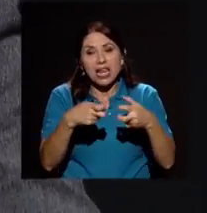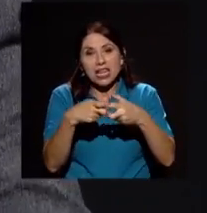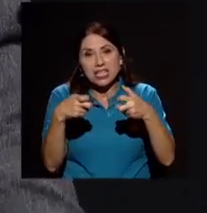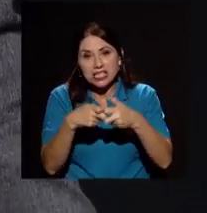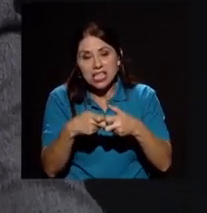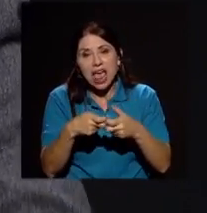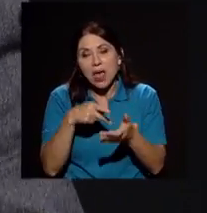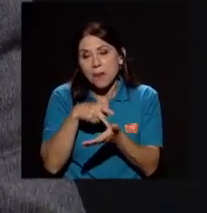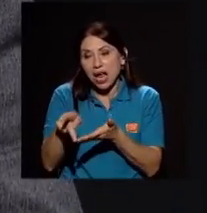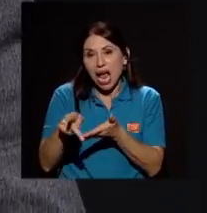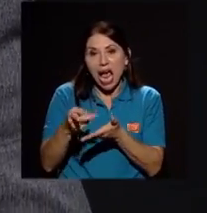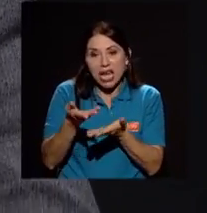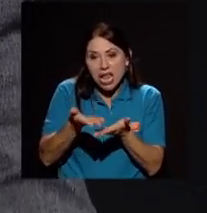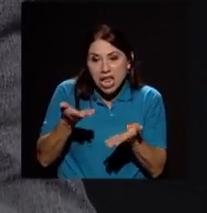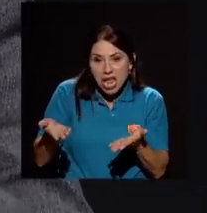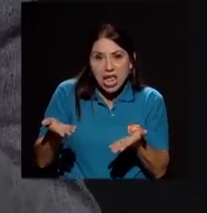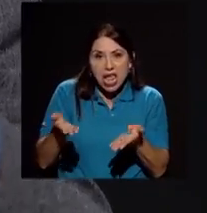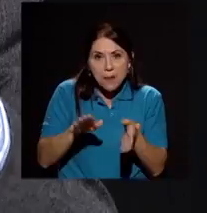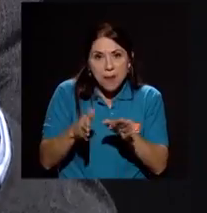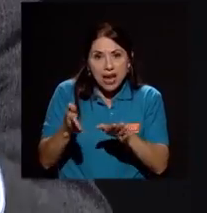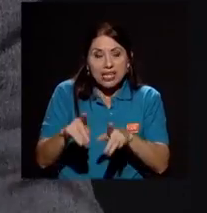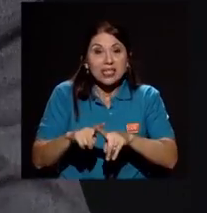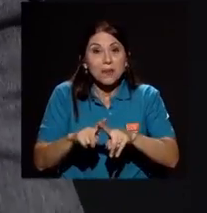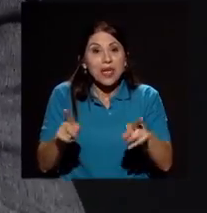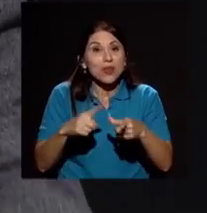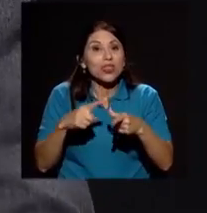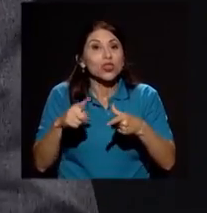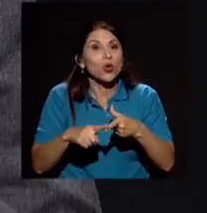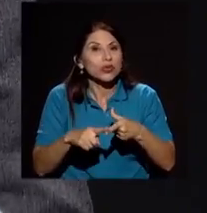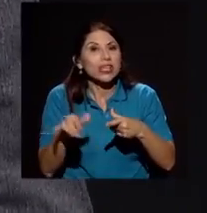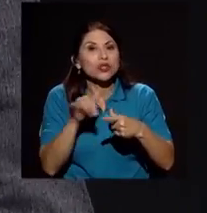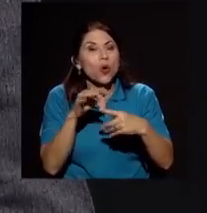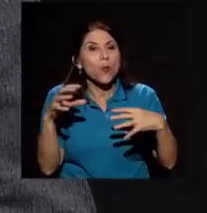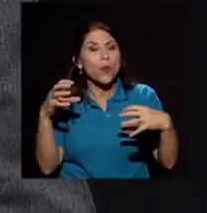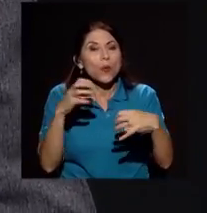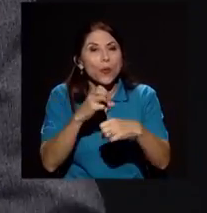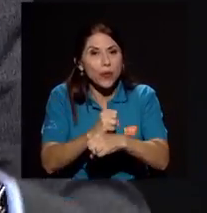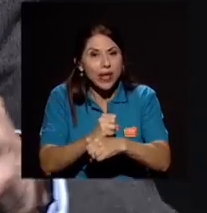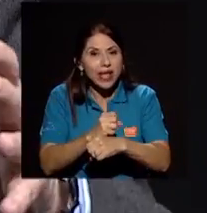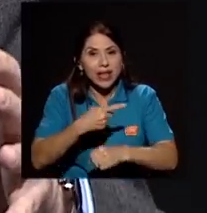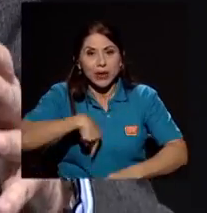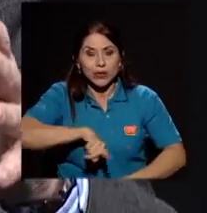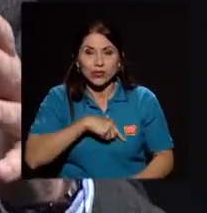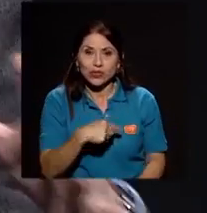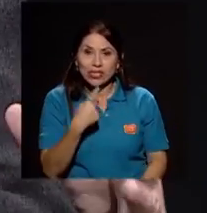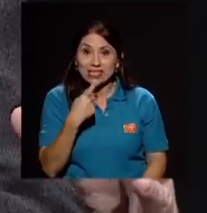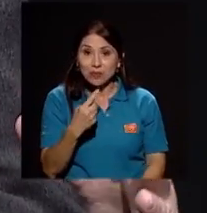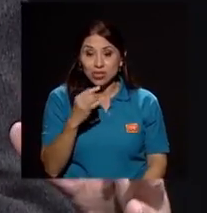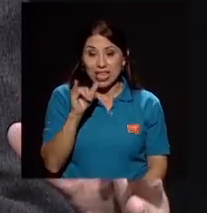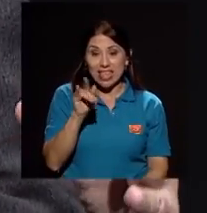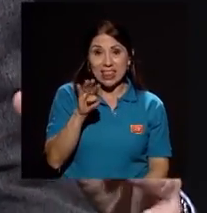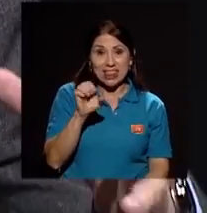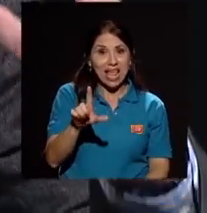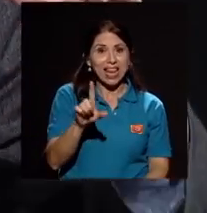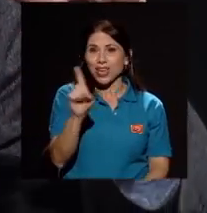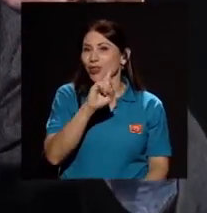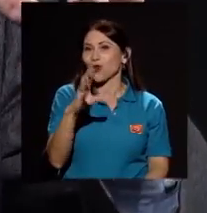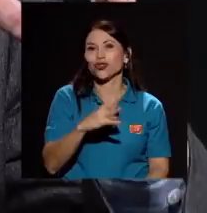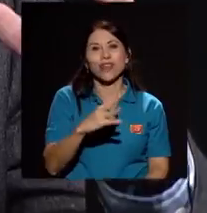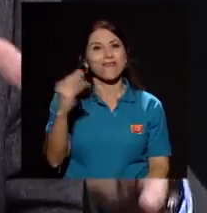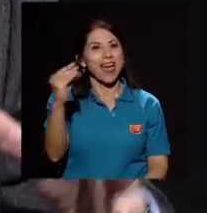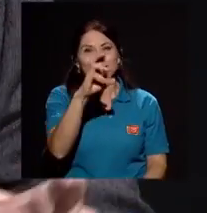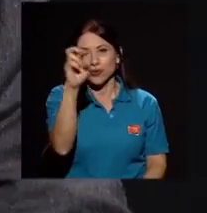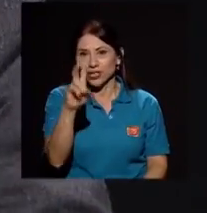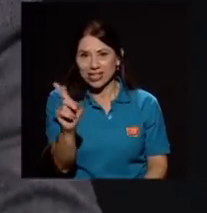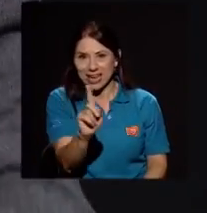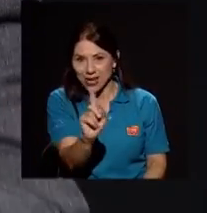de empaque pero entonces en síntesis lo que estamos diciendo es interno se va de costa rica sino